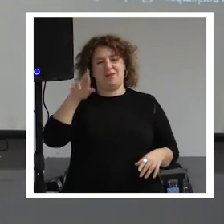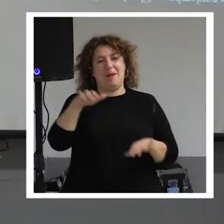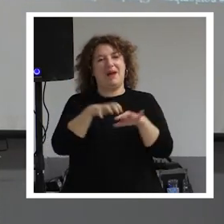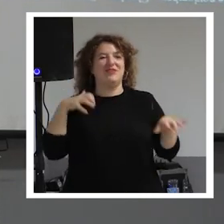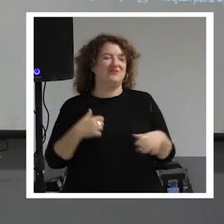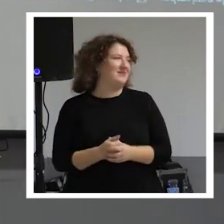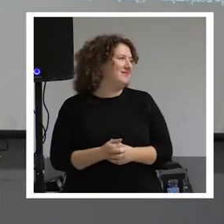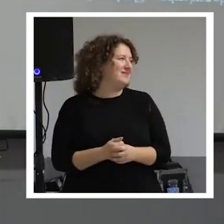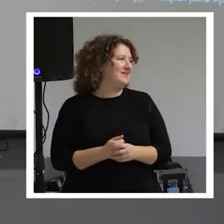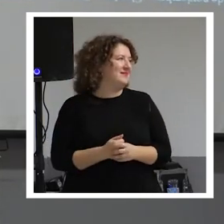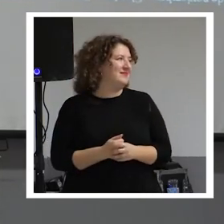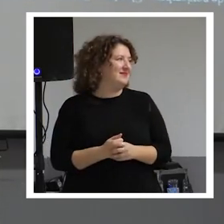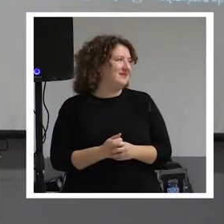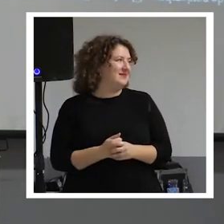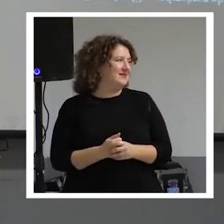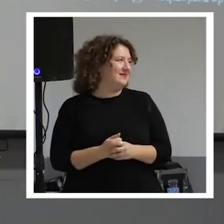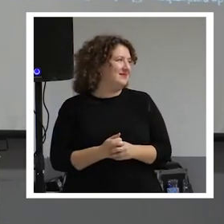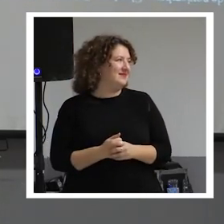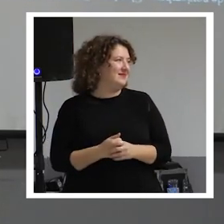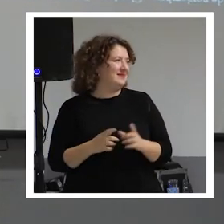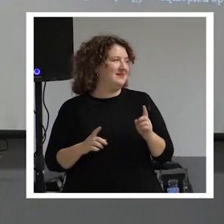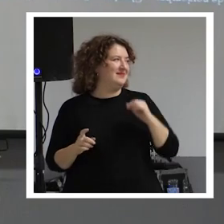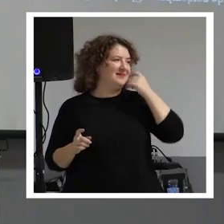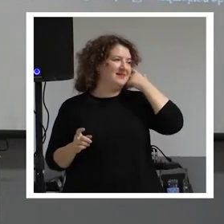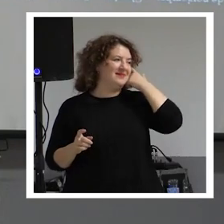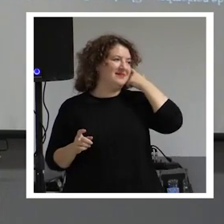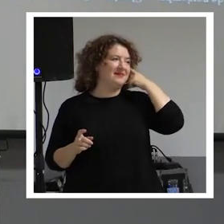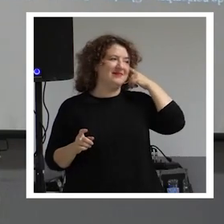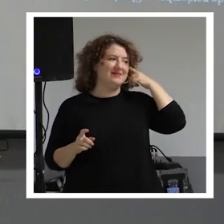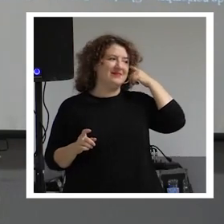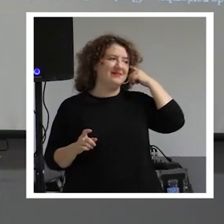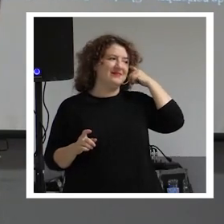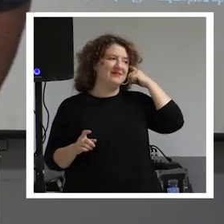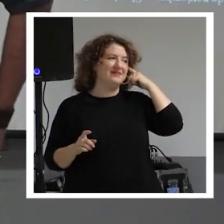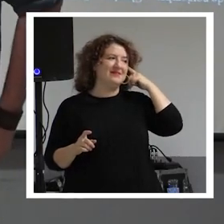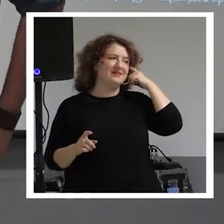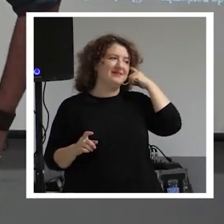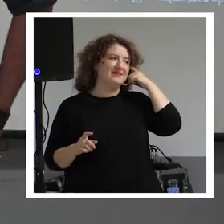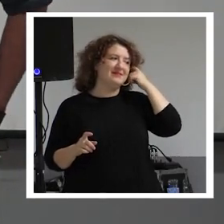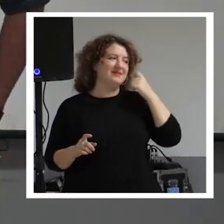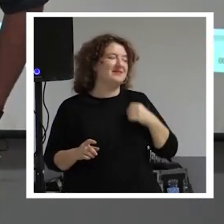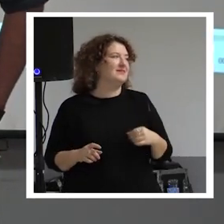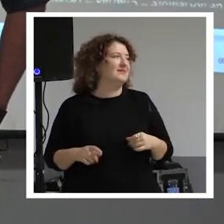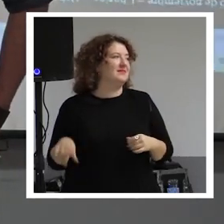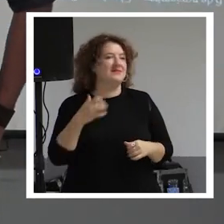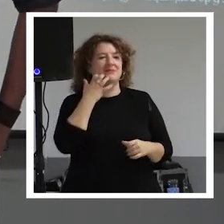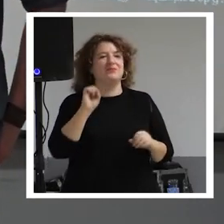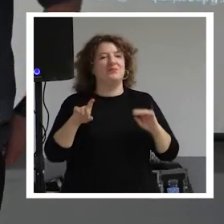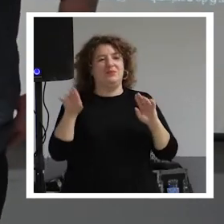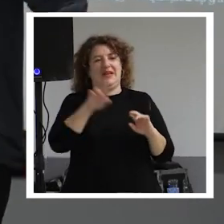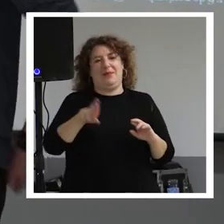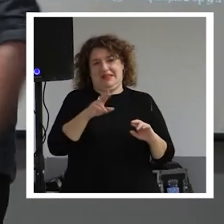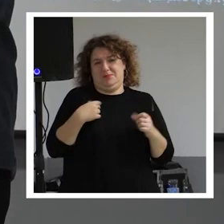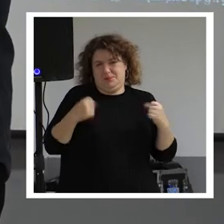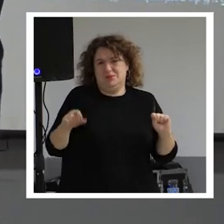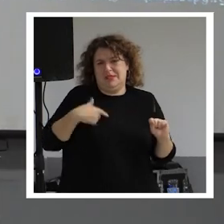rían a ver quienes estuvieron en la charla de la mañana para no repetir la idea ya la mayoría